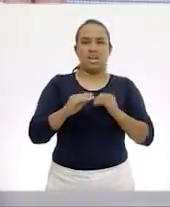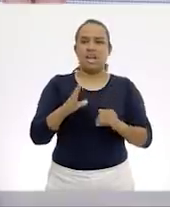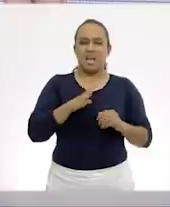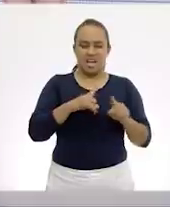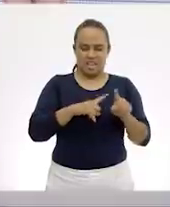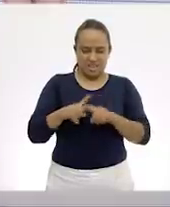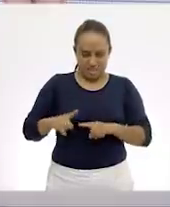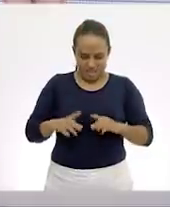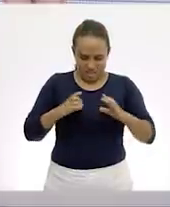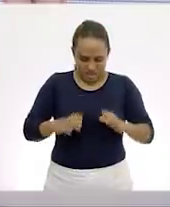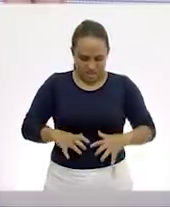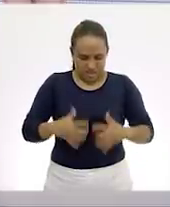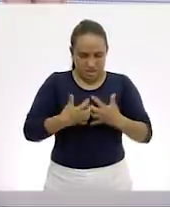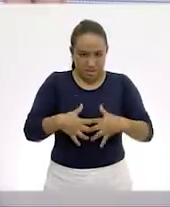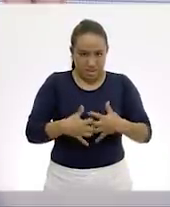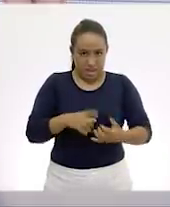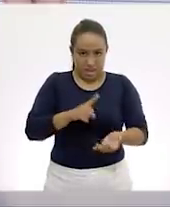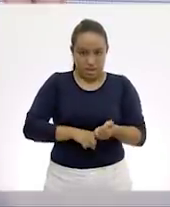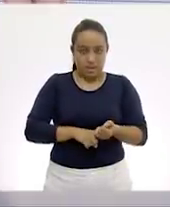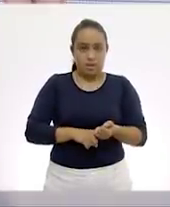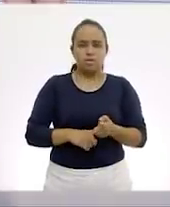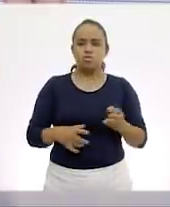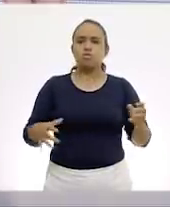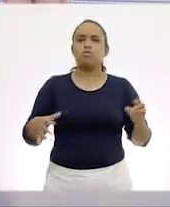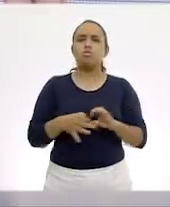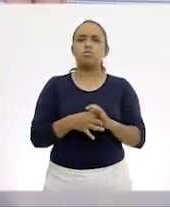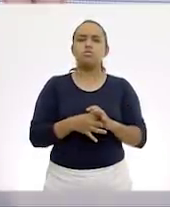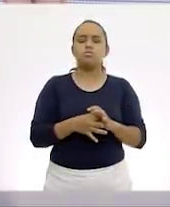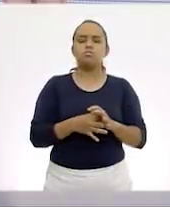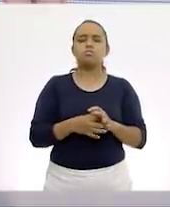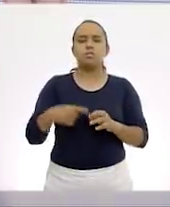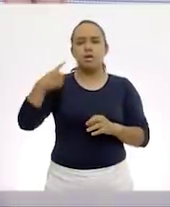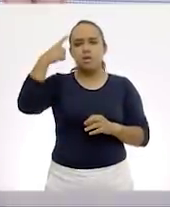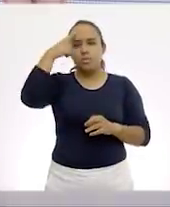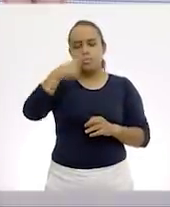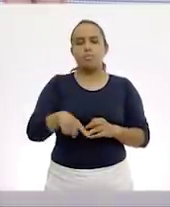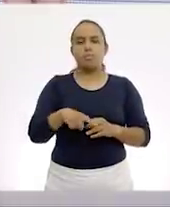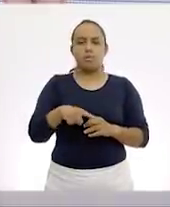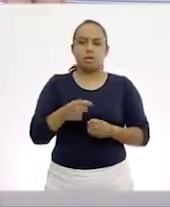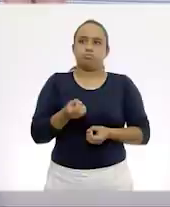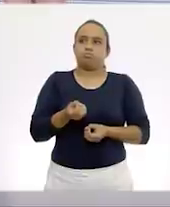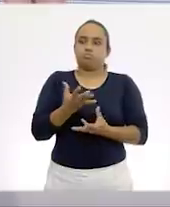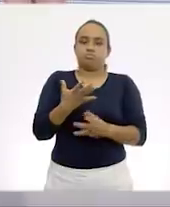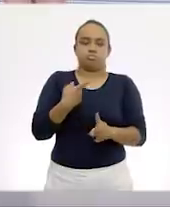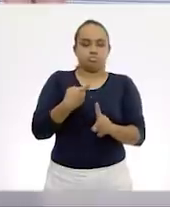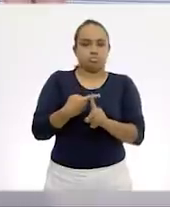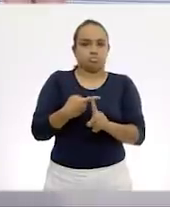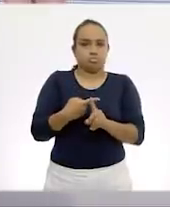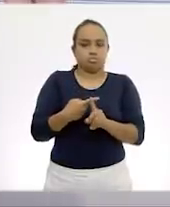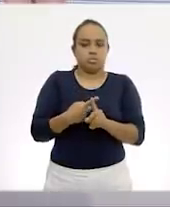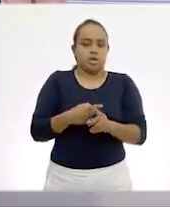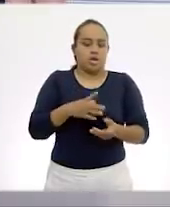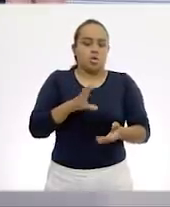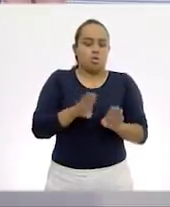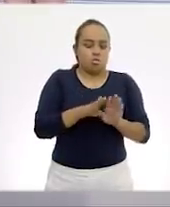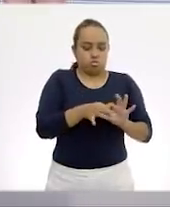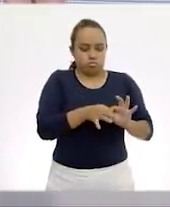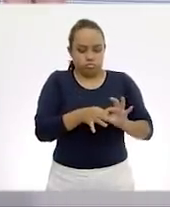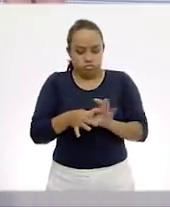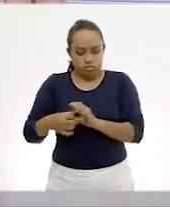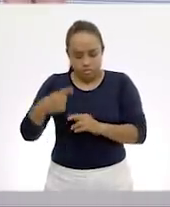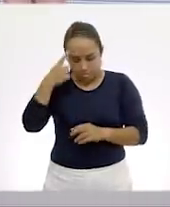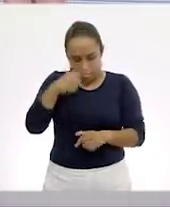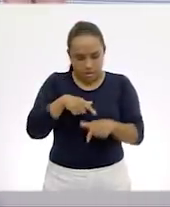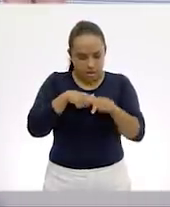diferentes tejidos y órganos que lo componen se relacionan entre sí para formar sistemas que dependen unos de otros para su